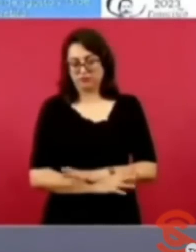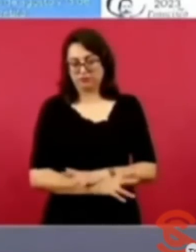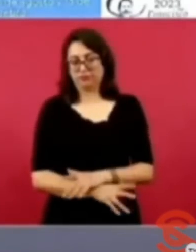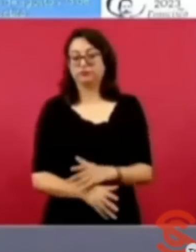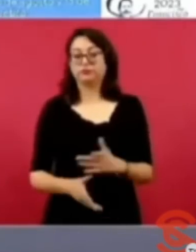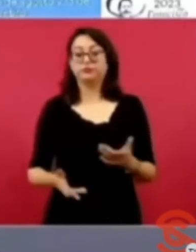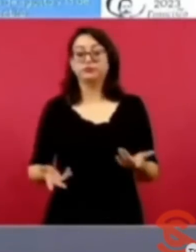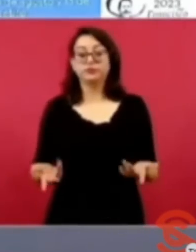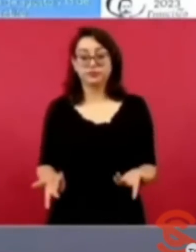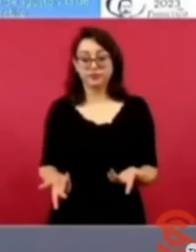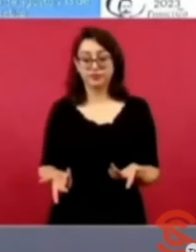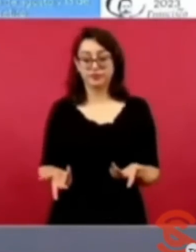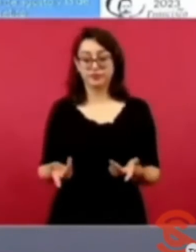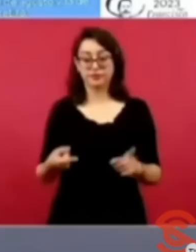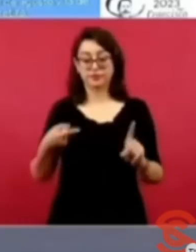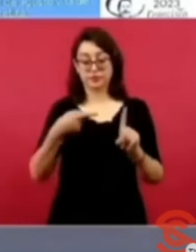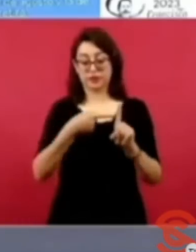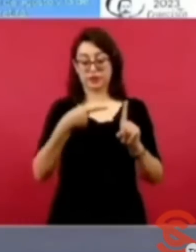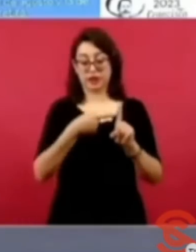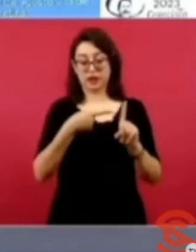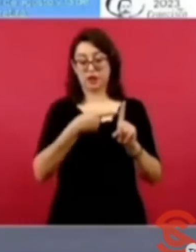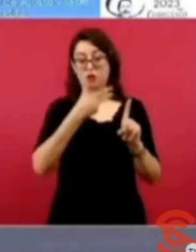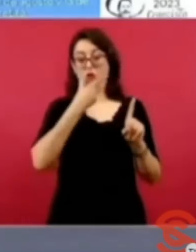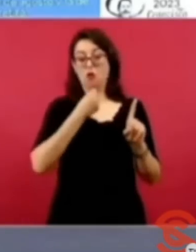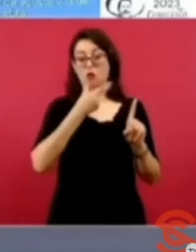perdió el señor Palomino